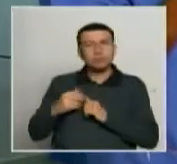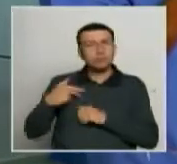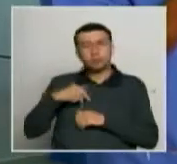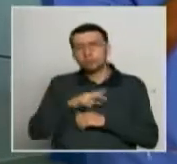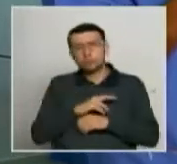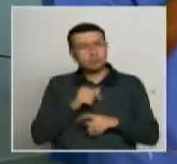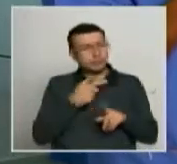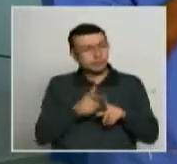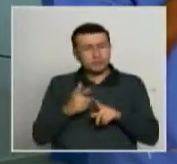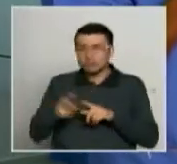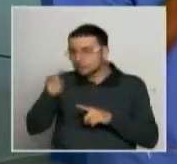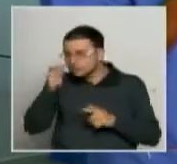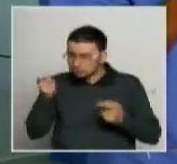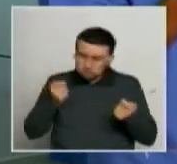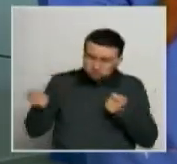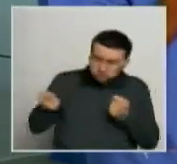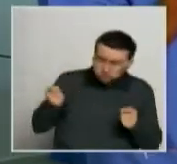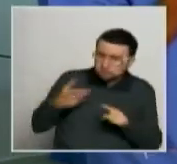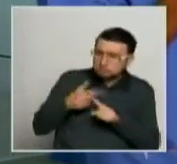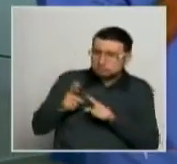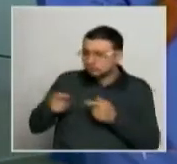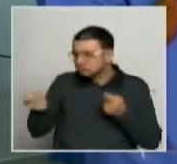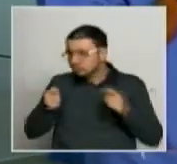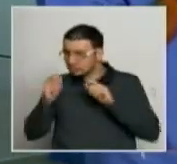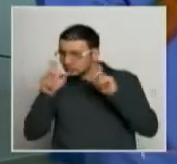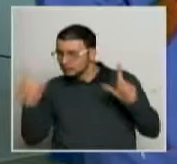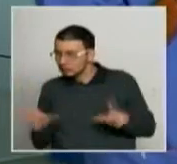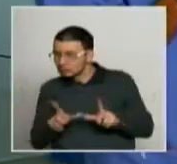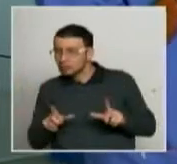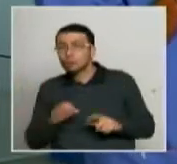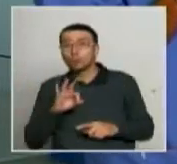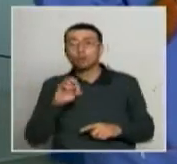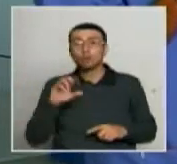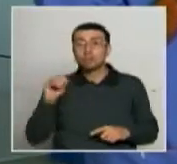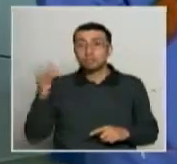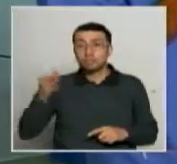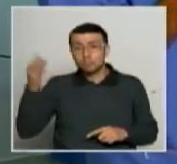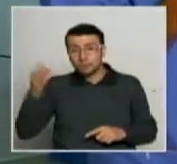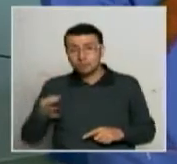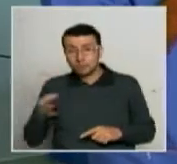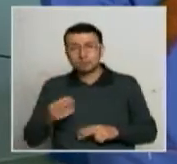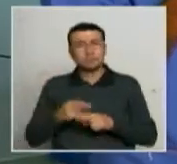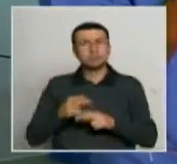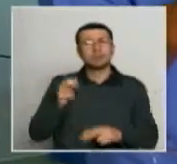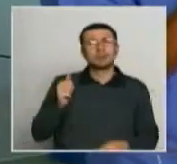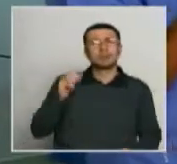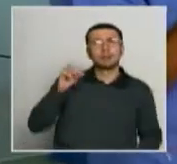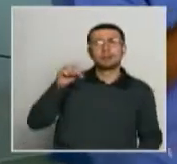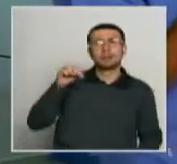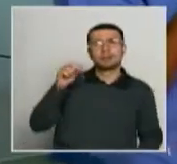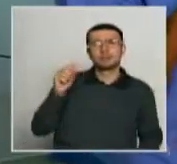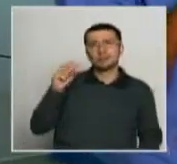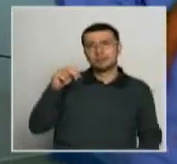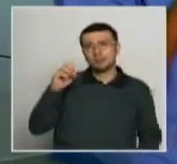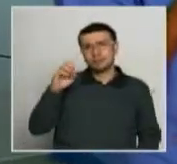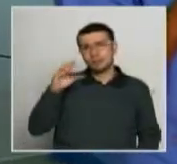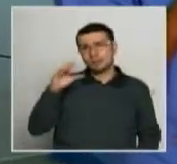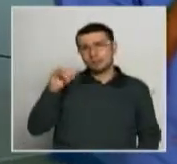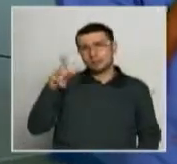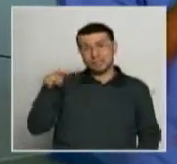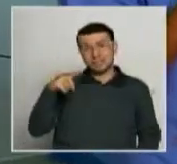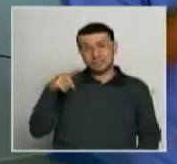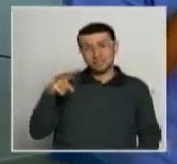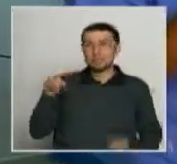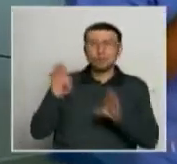métodos diagnósticos que hay, el 80% del diagnóstico se hace con la anamnesis. La anamnesis es la entrevista que hizo el doctor